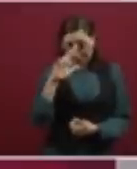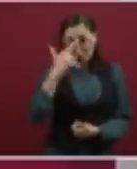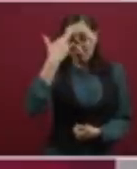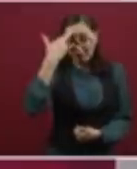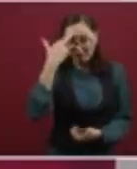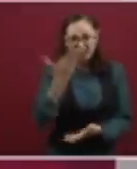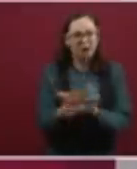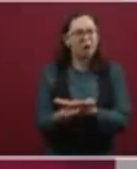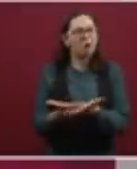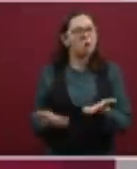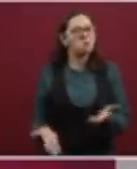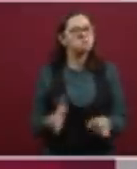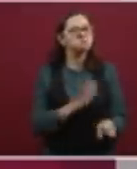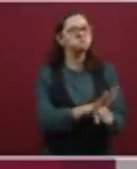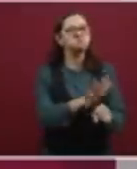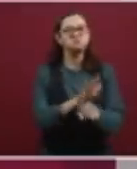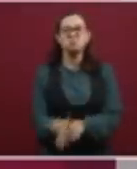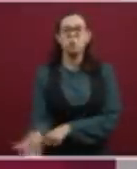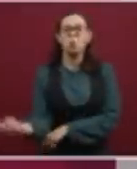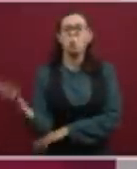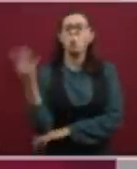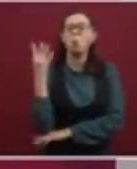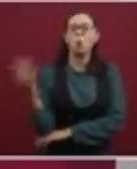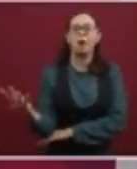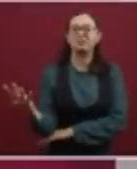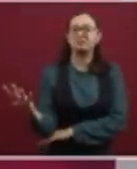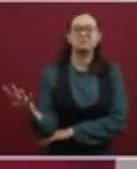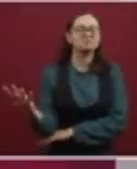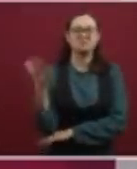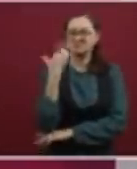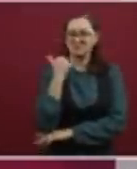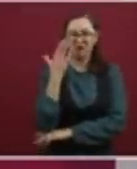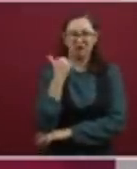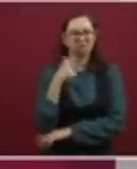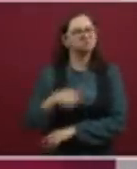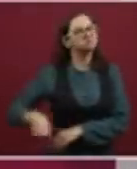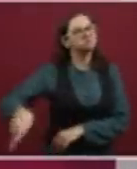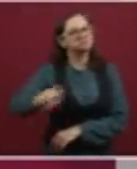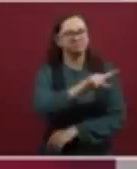Ya tenemos algo que nunca dije